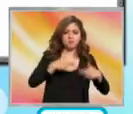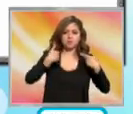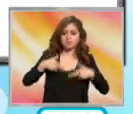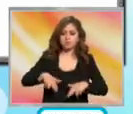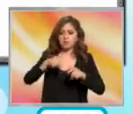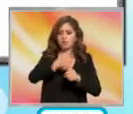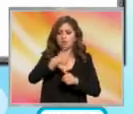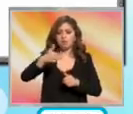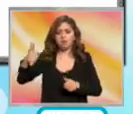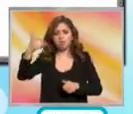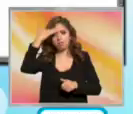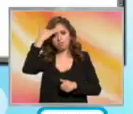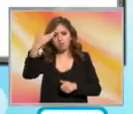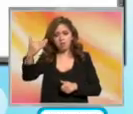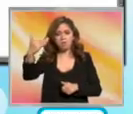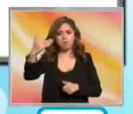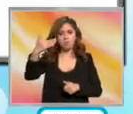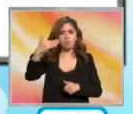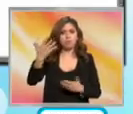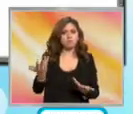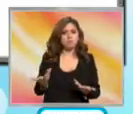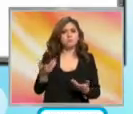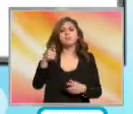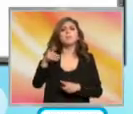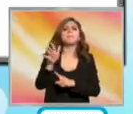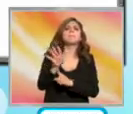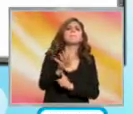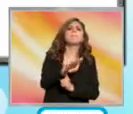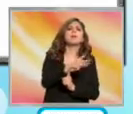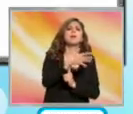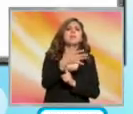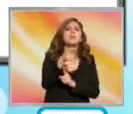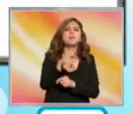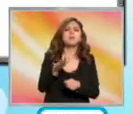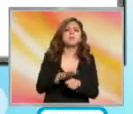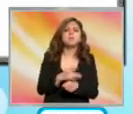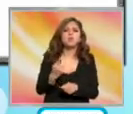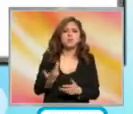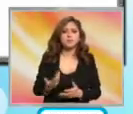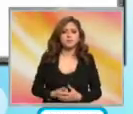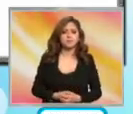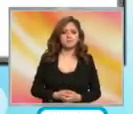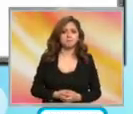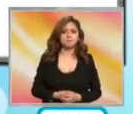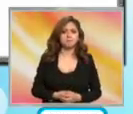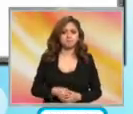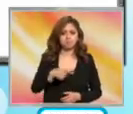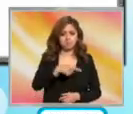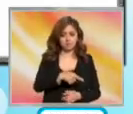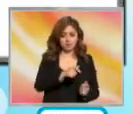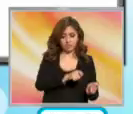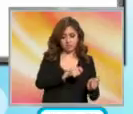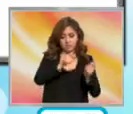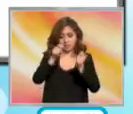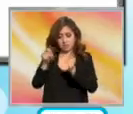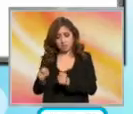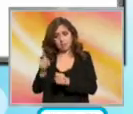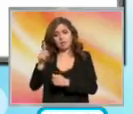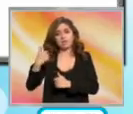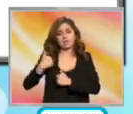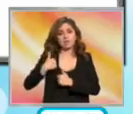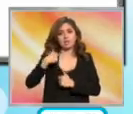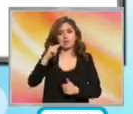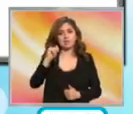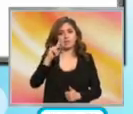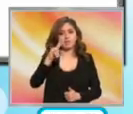Enrique. Claro que sí. Sin duda alguna. Es ¿Y qué correcto. bandera sucedió a esta? Esta es la del ejército trigarante. La del ejército Ejército trigarante, Fue